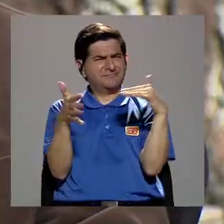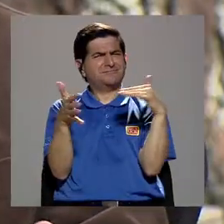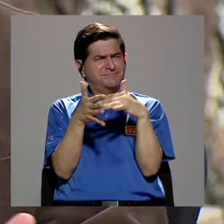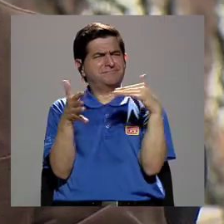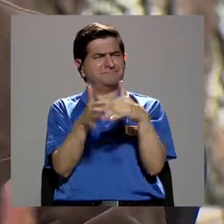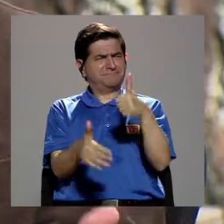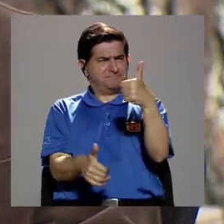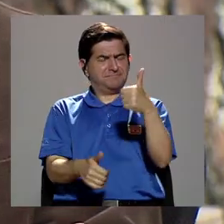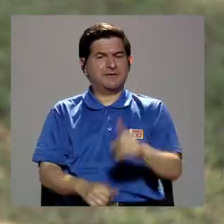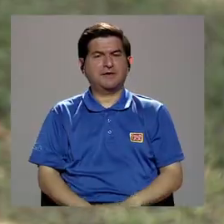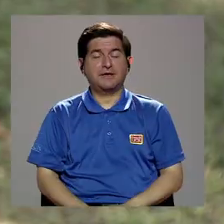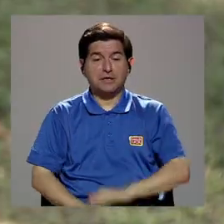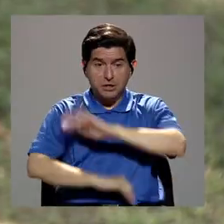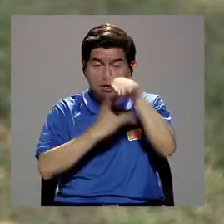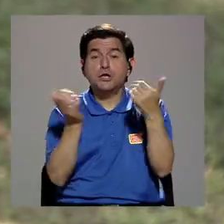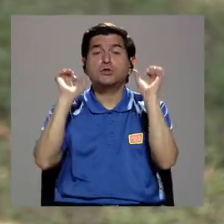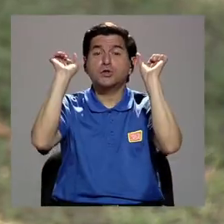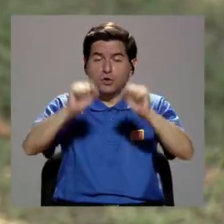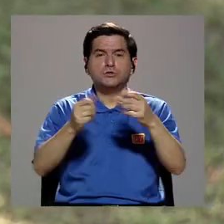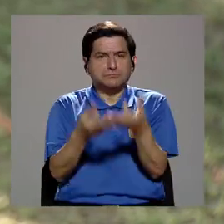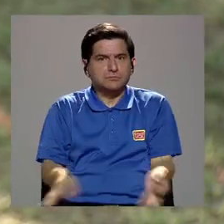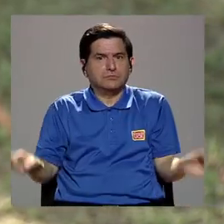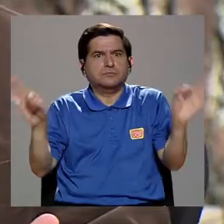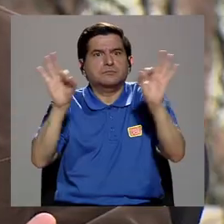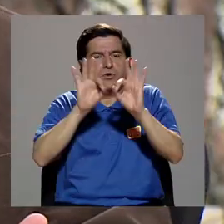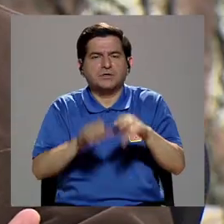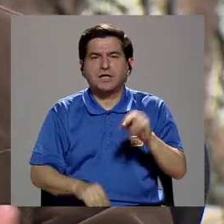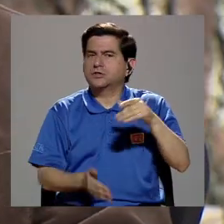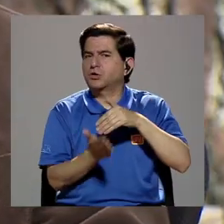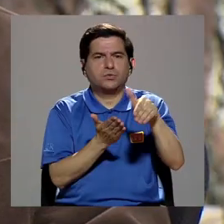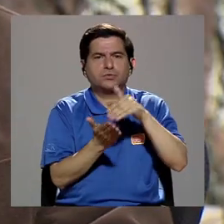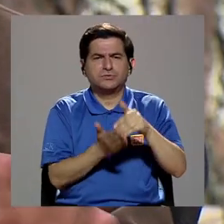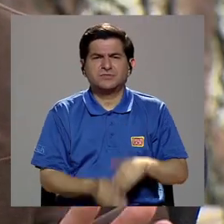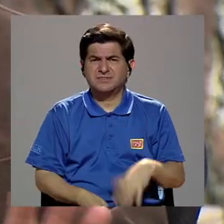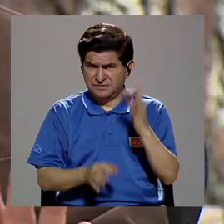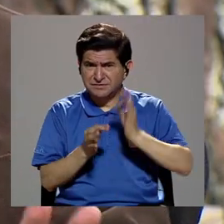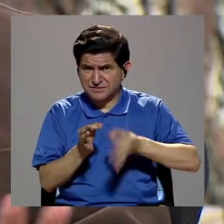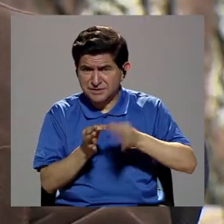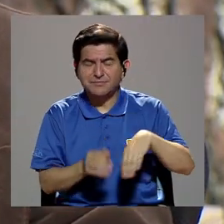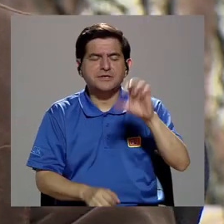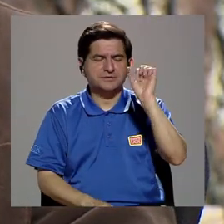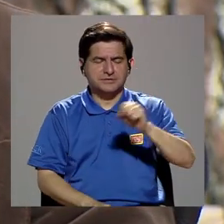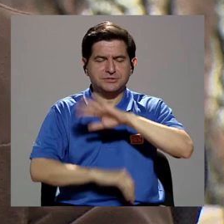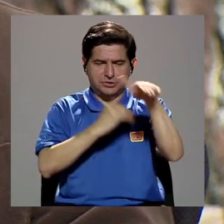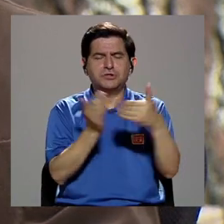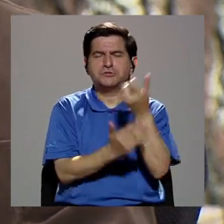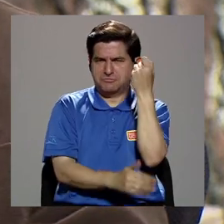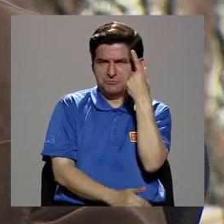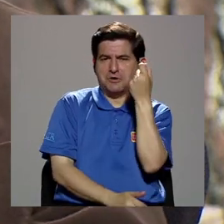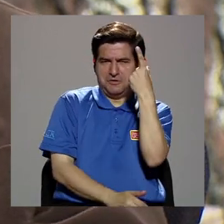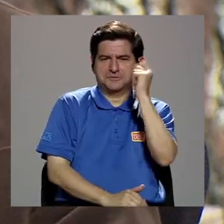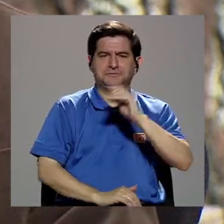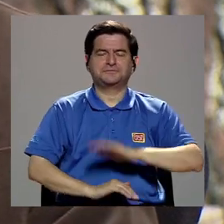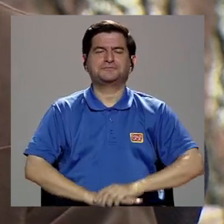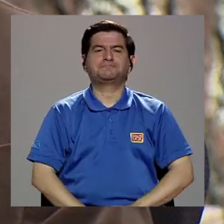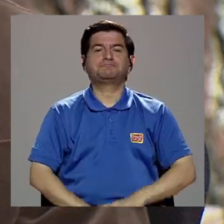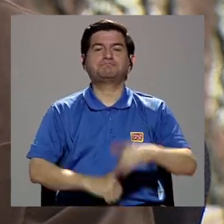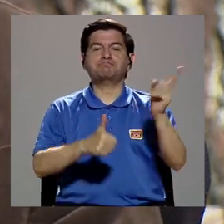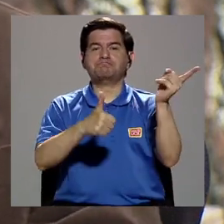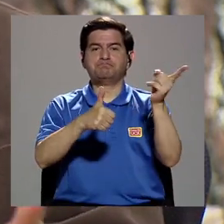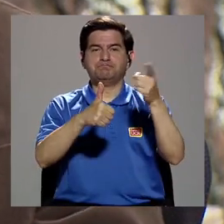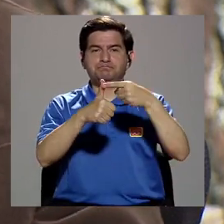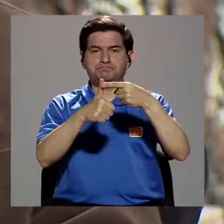que está a disposición de todos, que eso es lo más importante para que no haya excusas. Son sencillos. Que son muy básicos de entender. Okay. Lo primero que